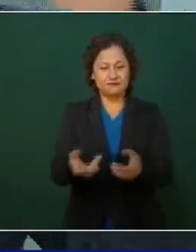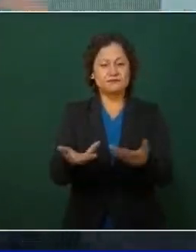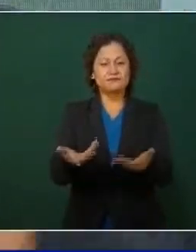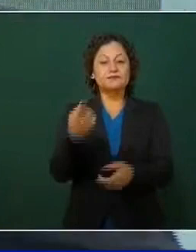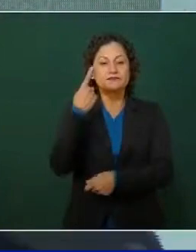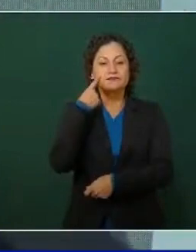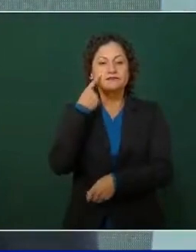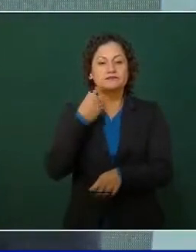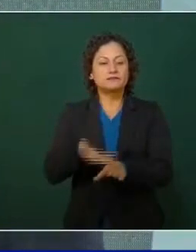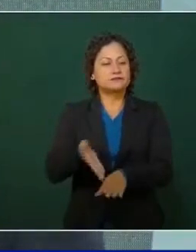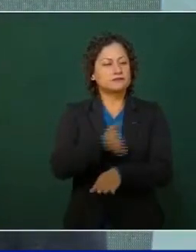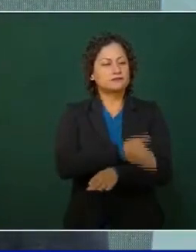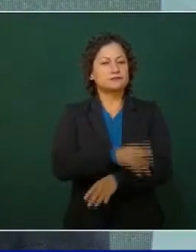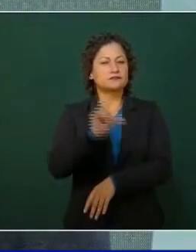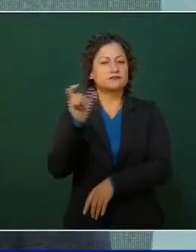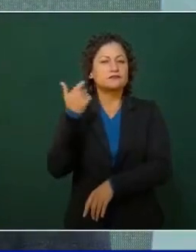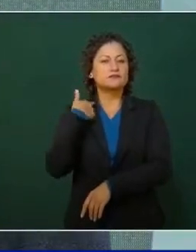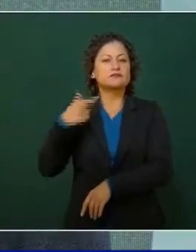saqueaban al país,